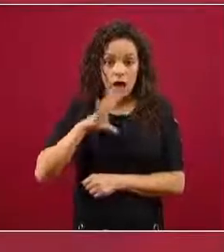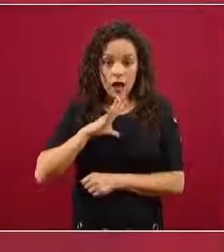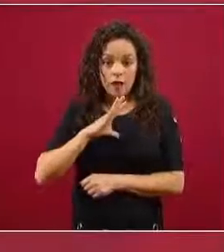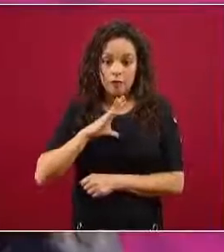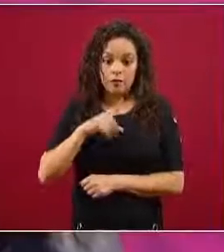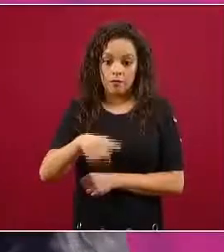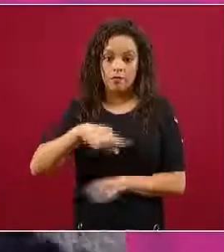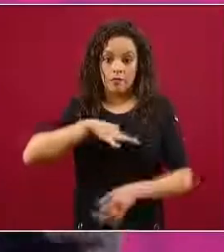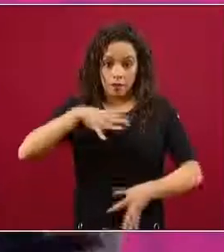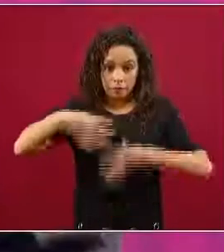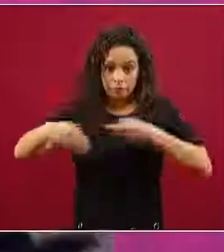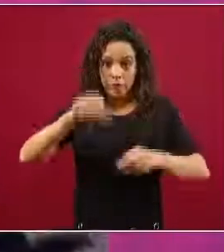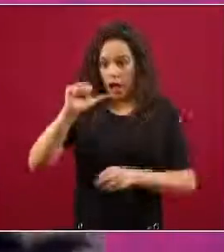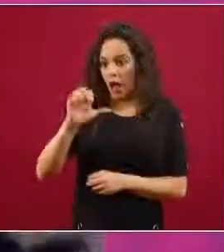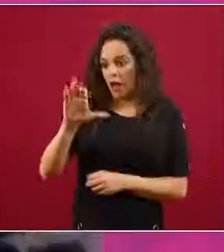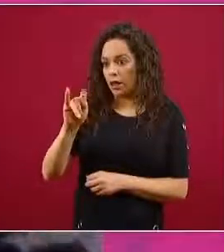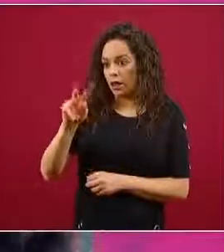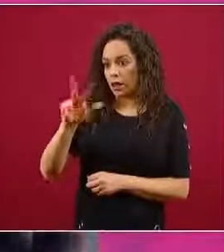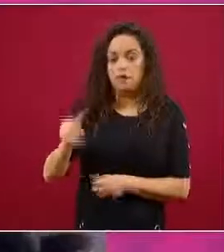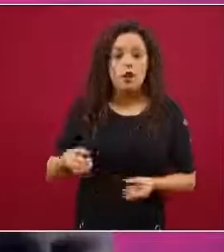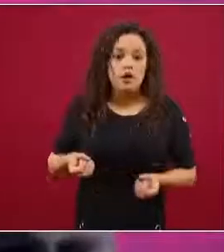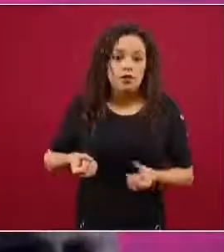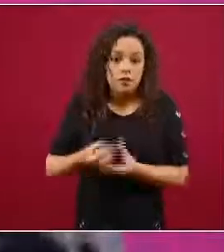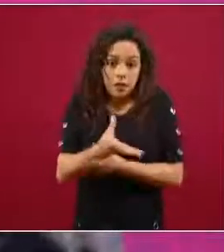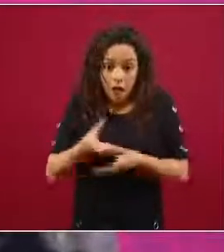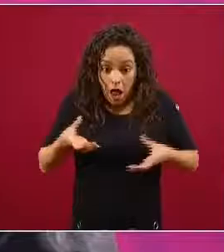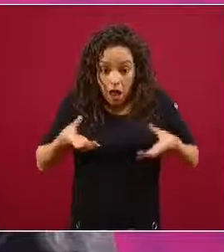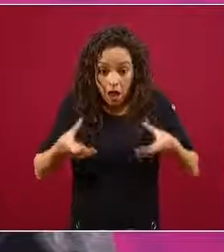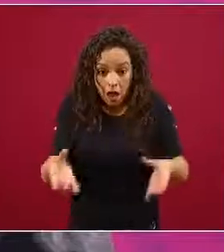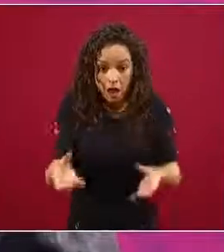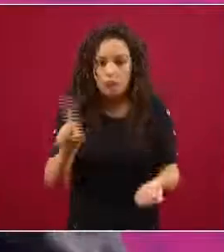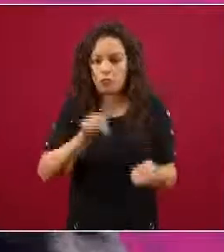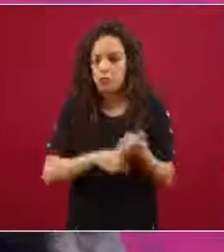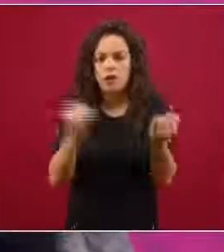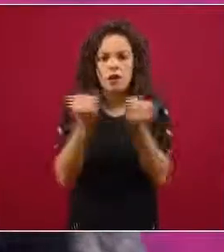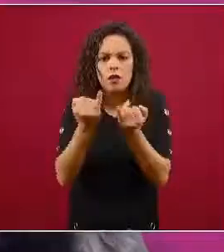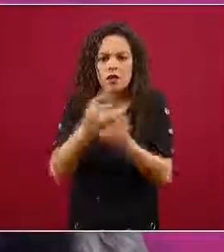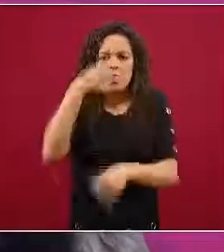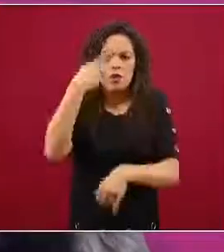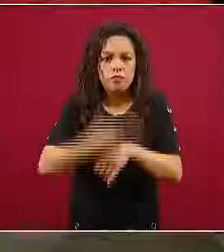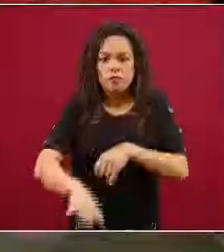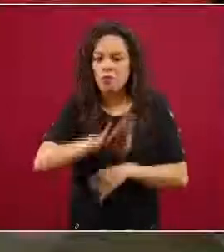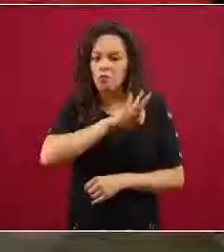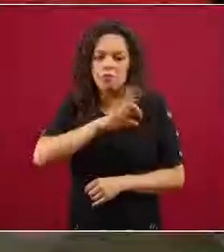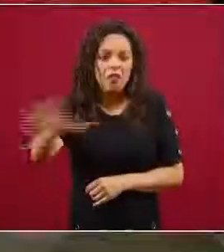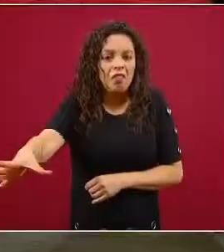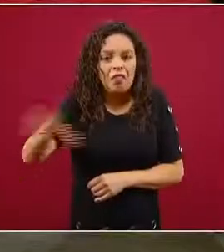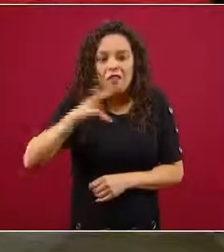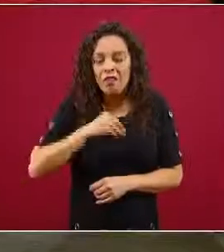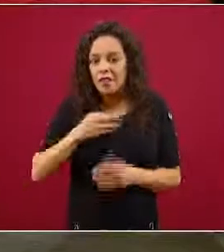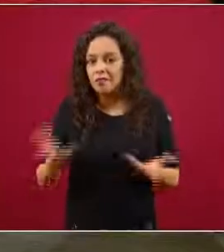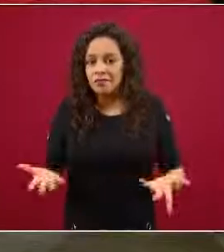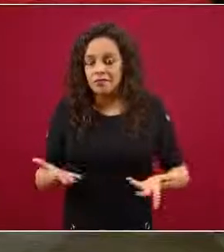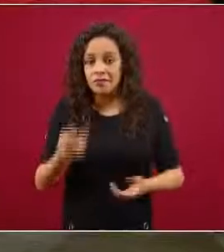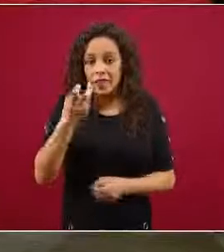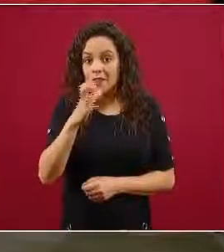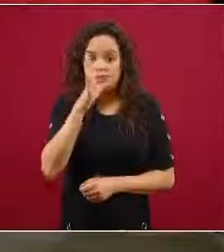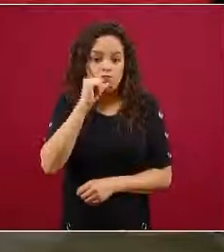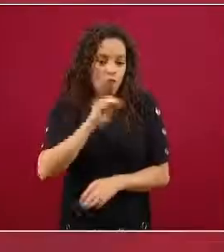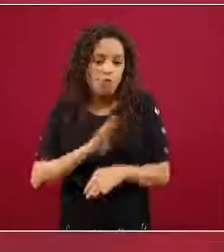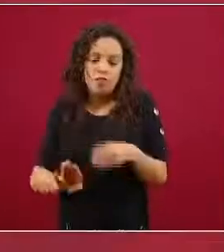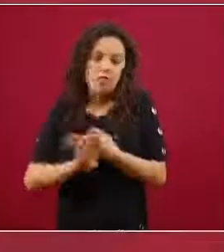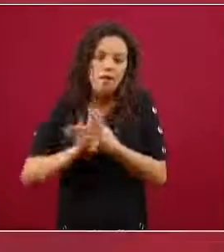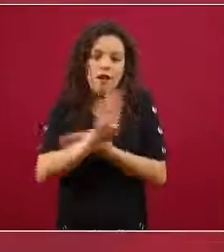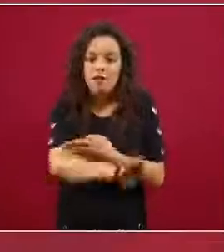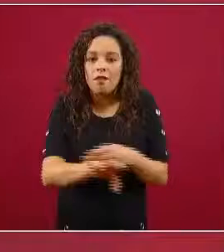activa, el salir a la vía pública representa un riesgo de ser contagiados. Eso es inevitable,